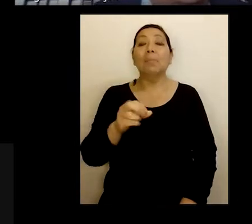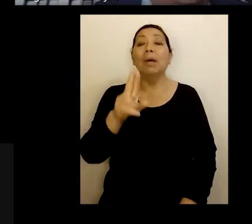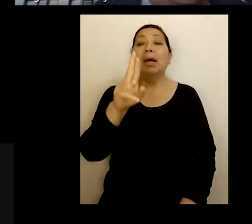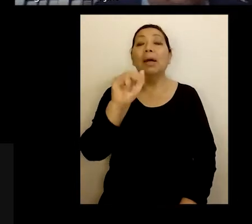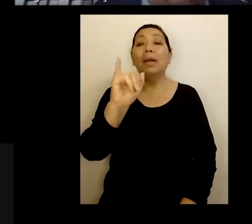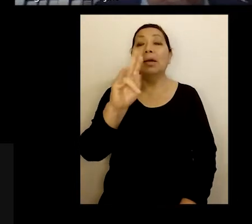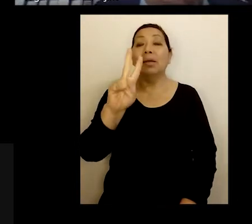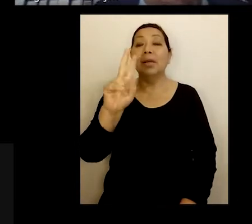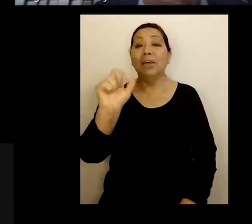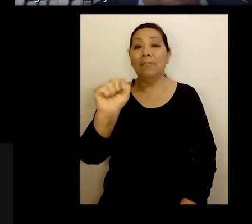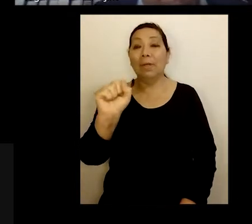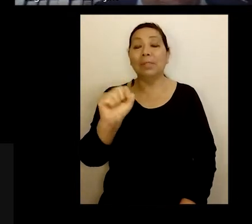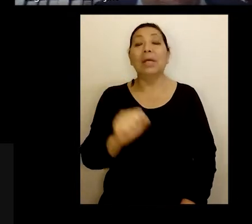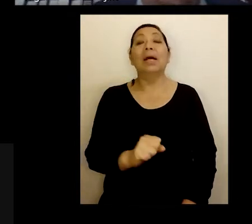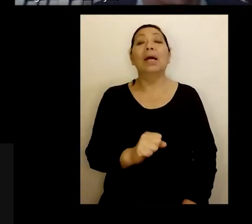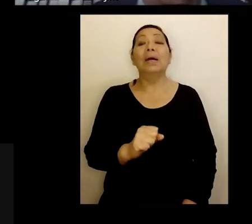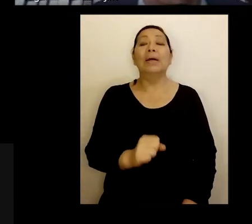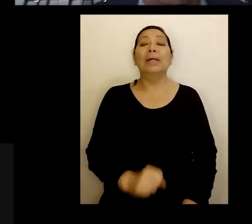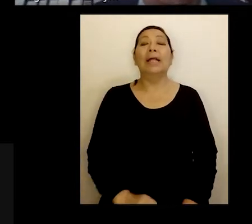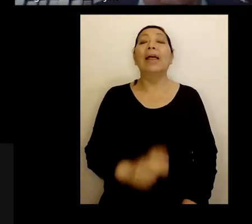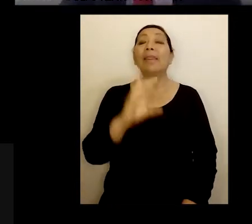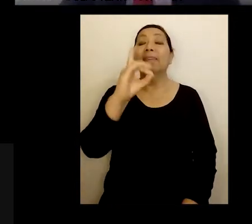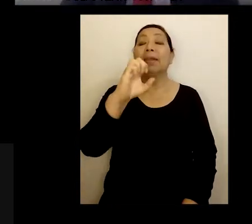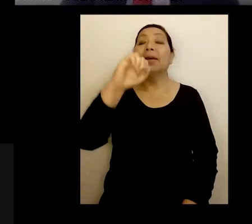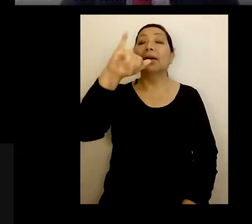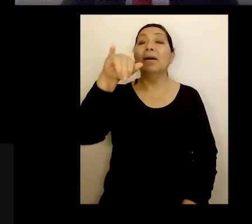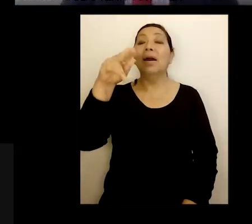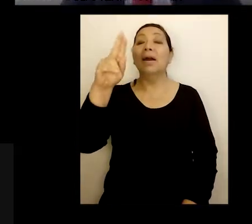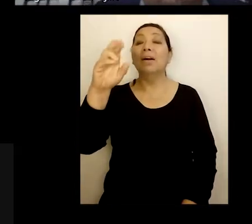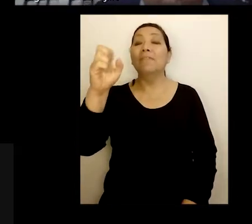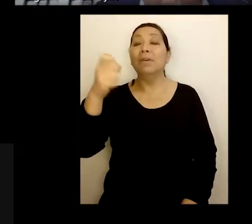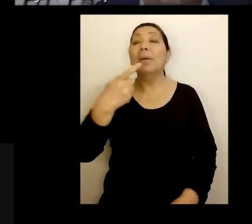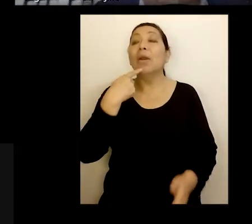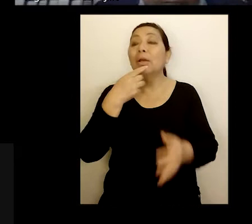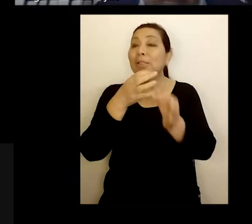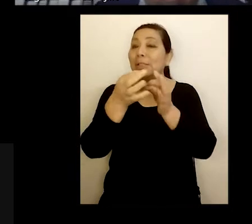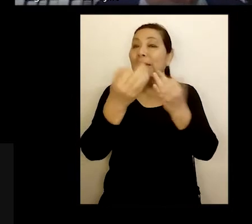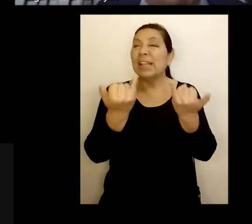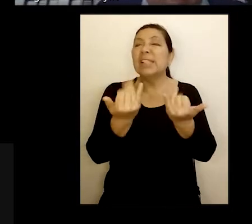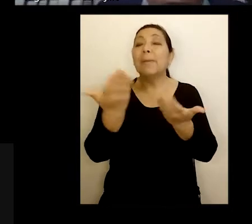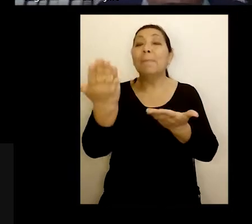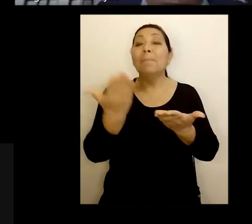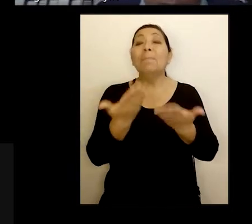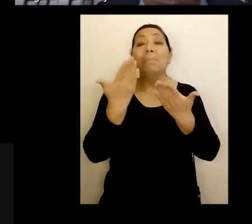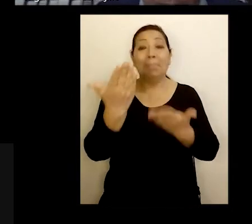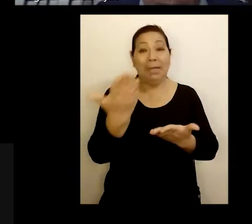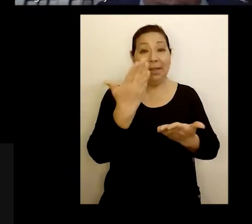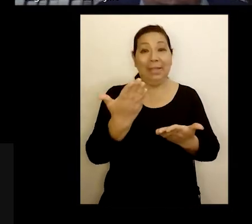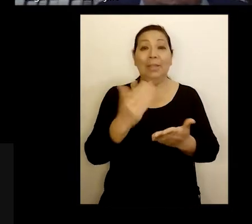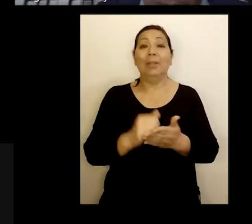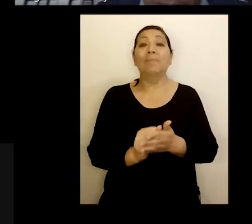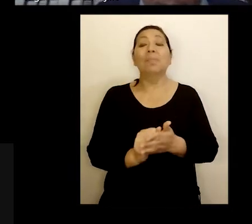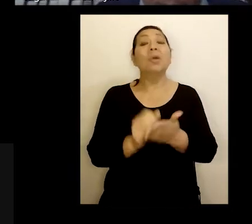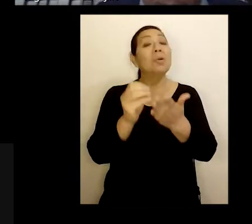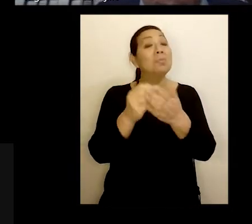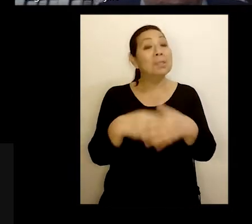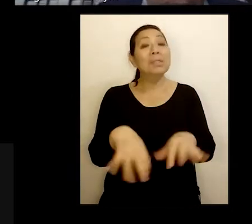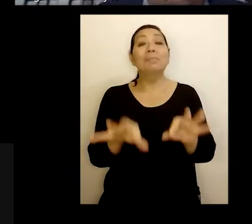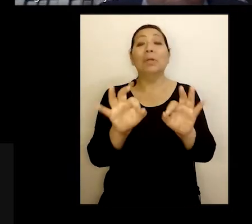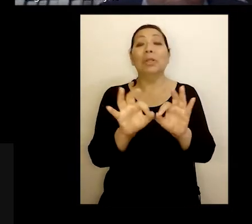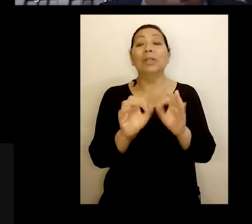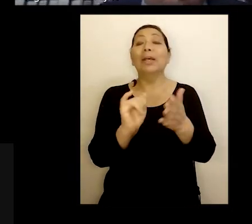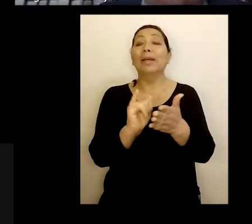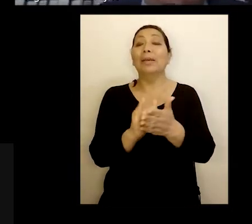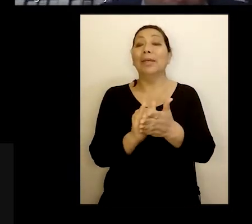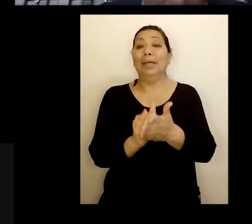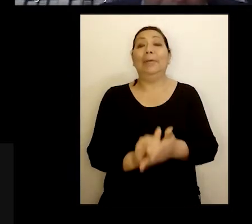Rivas de Luna Bejave. El fundamento de este pedido es relevante,